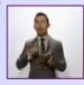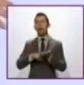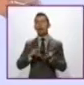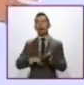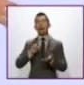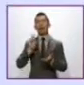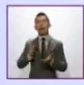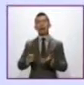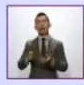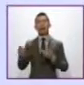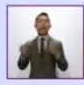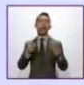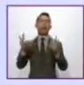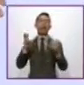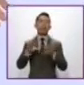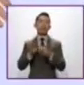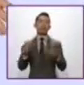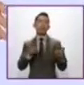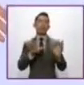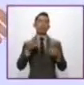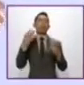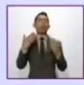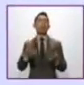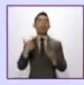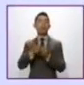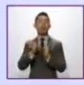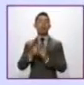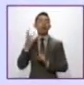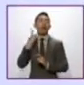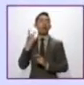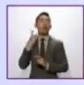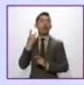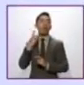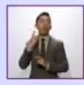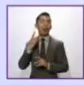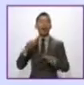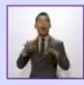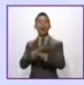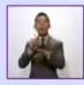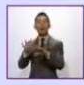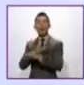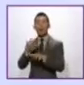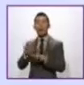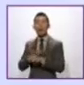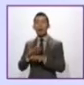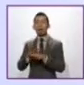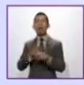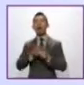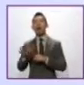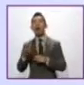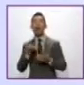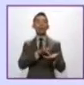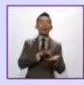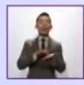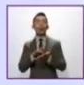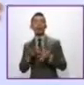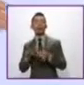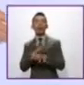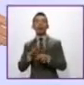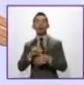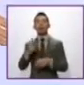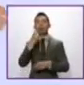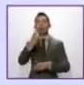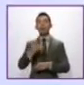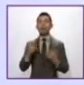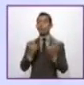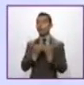seguir avanzando en este tema porque tu partido claramente cambia de bandera conforme va el viento, con unos y luego con otros. Igual